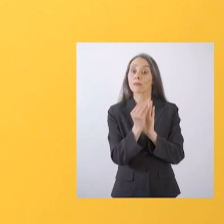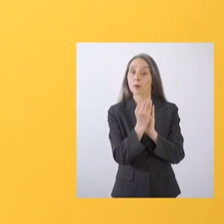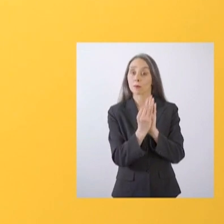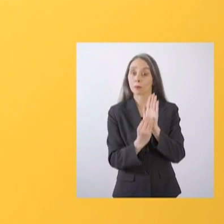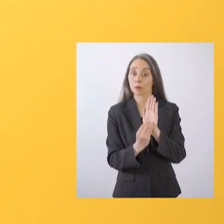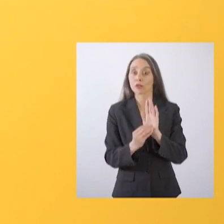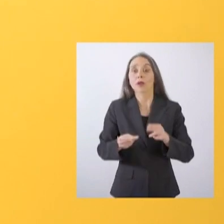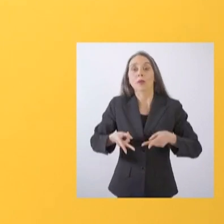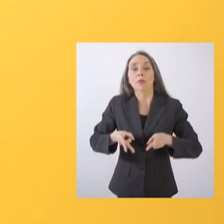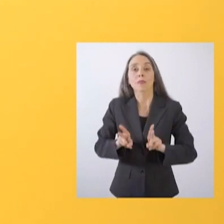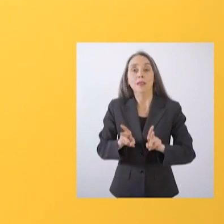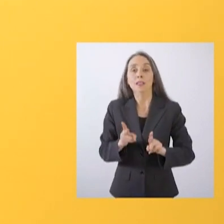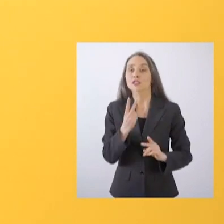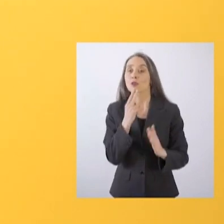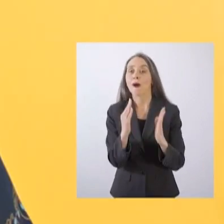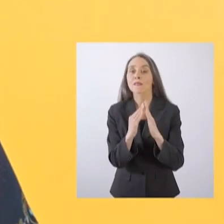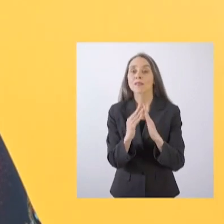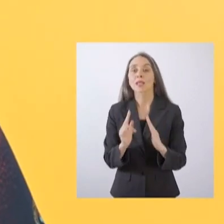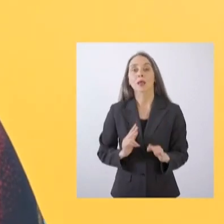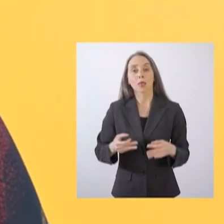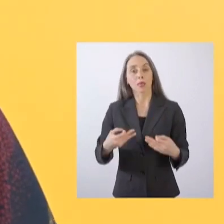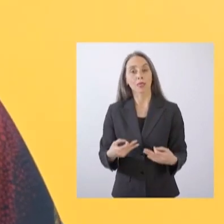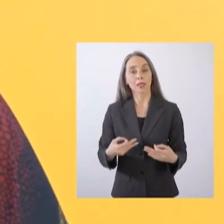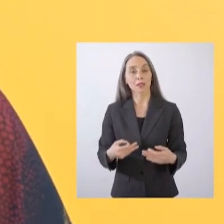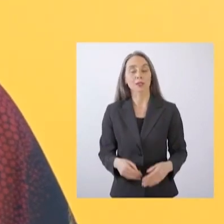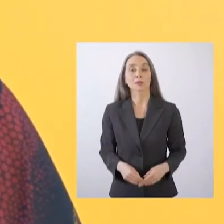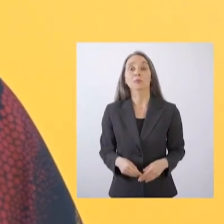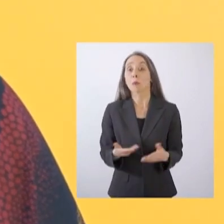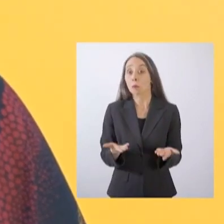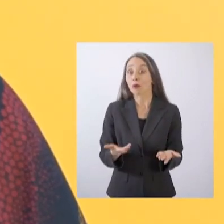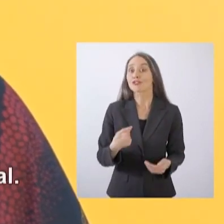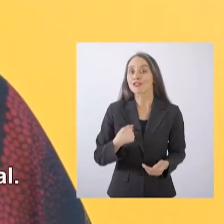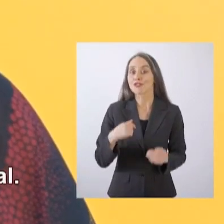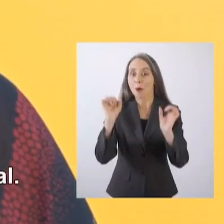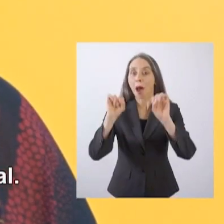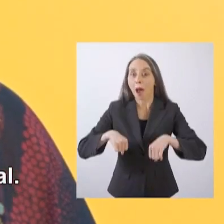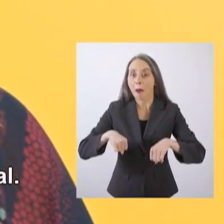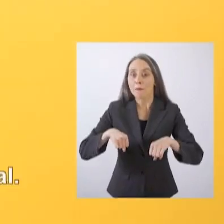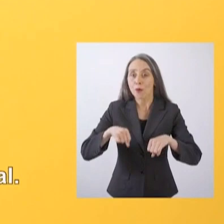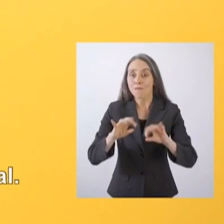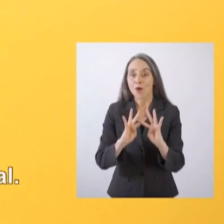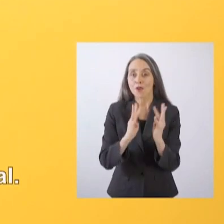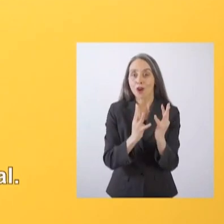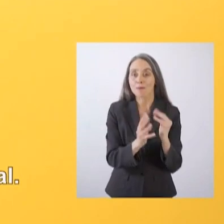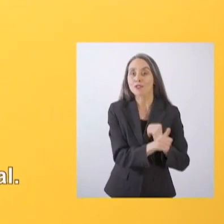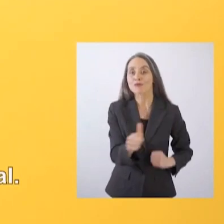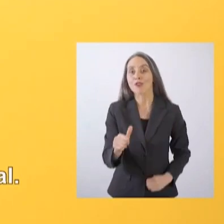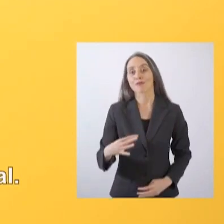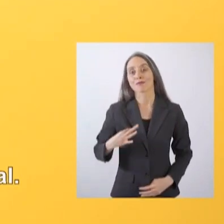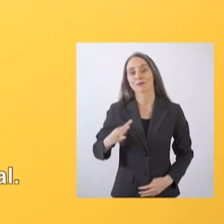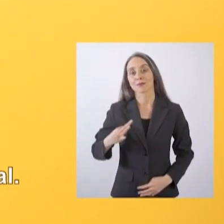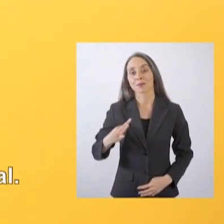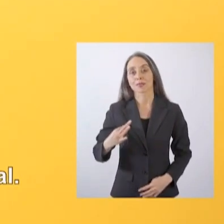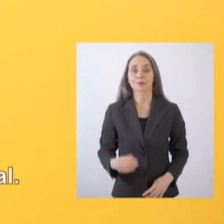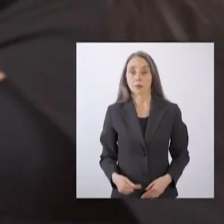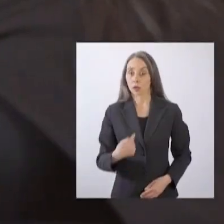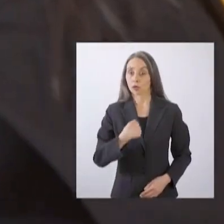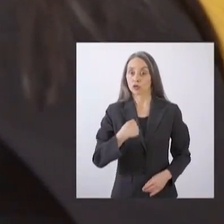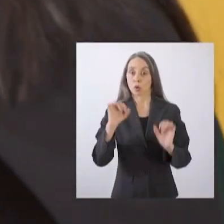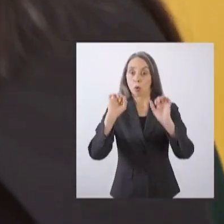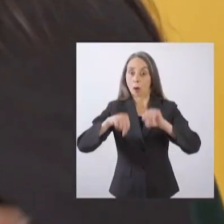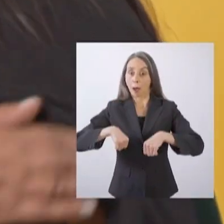La Constitución debe consagrar el derecho a una vivienda digna. Por eso, yo apruebo Convención